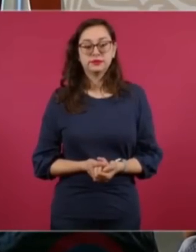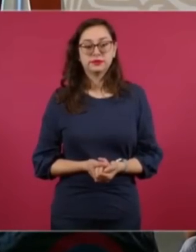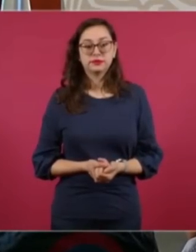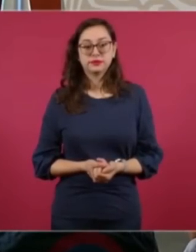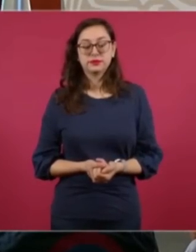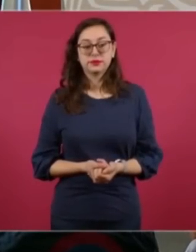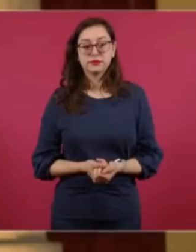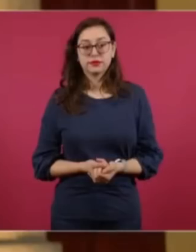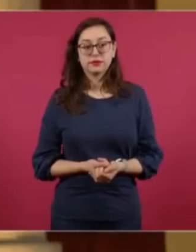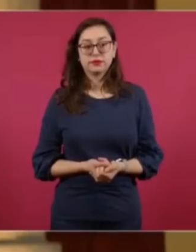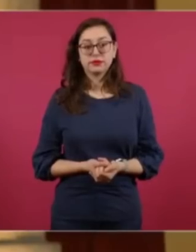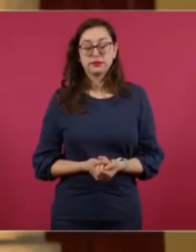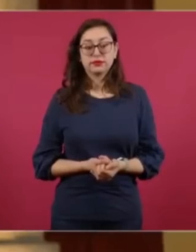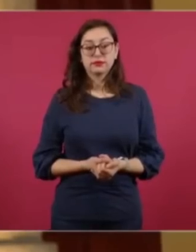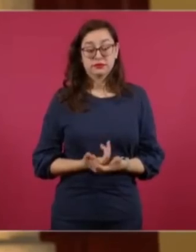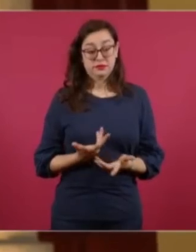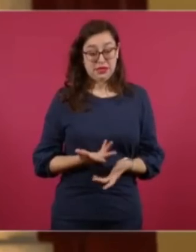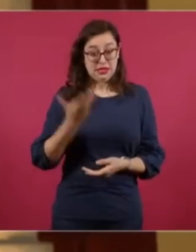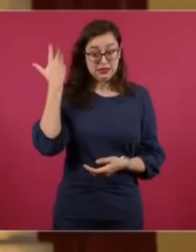del 10 al 15